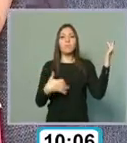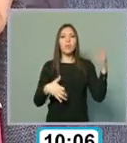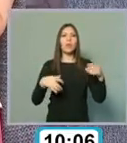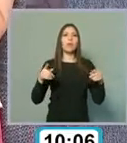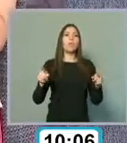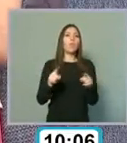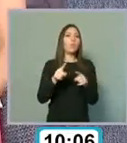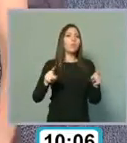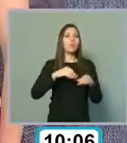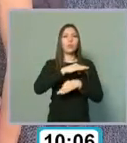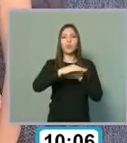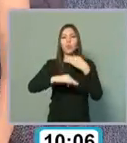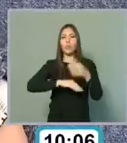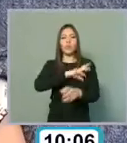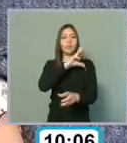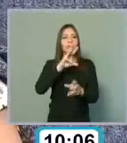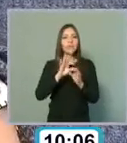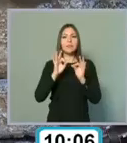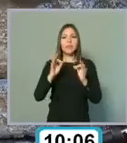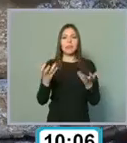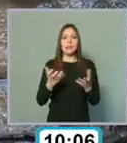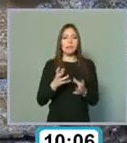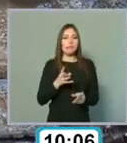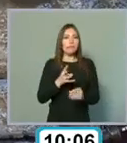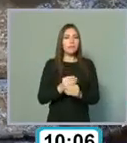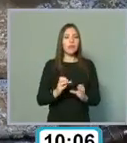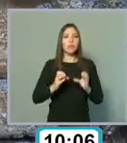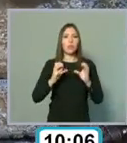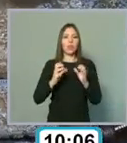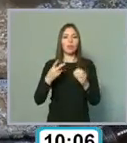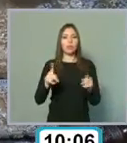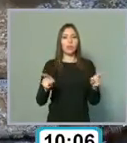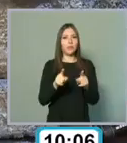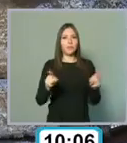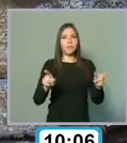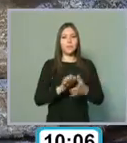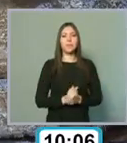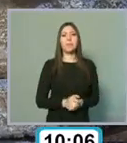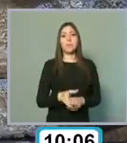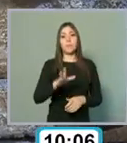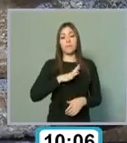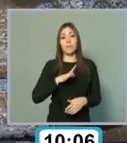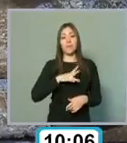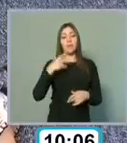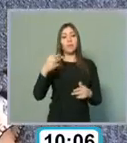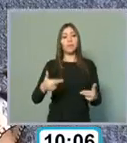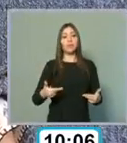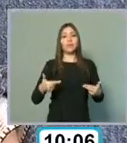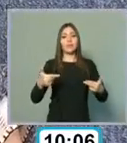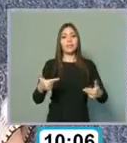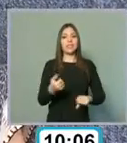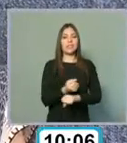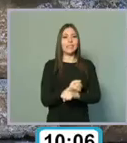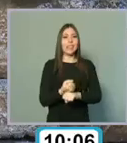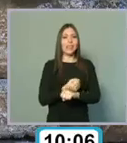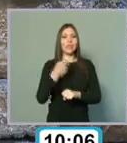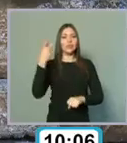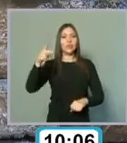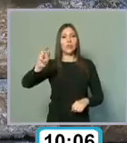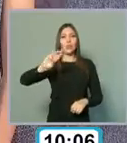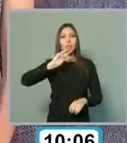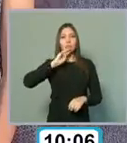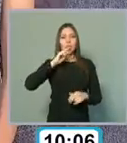tanto musical como visualmente muy cuidado. Y bueno, sabemos que traes el talento en la sangre definitivamente por tu señora